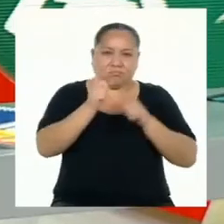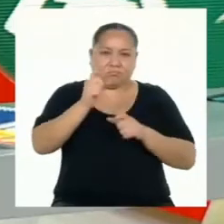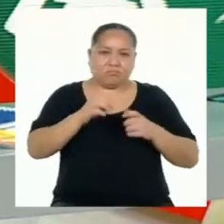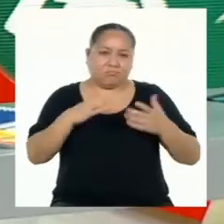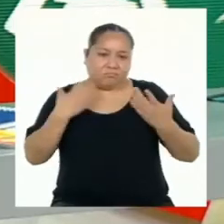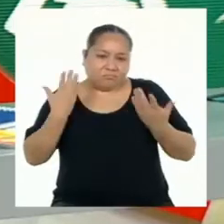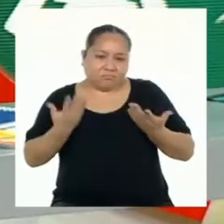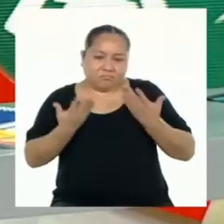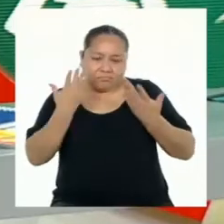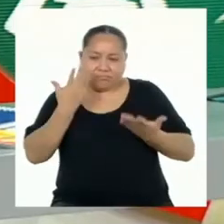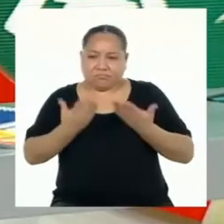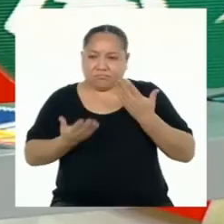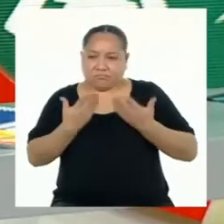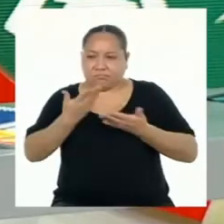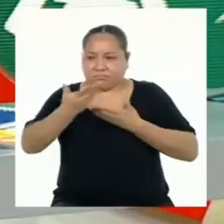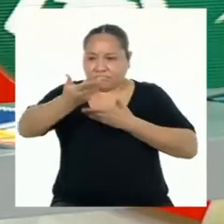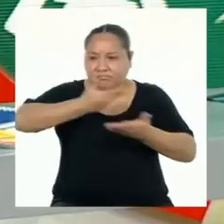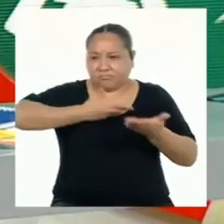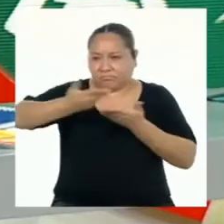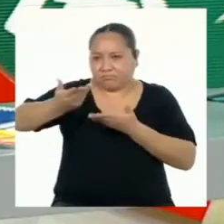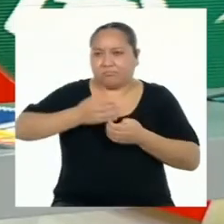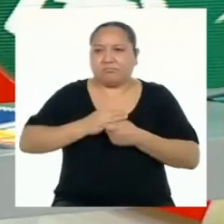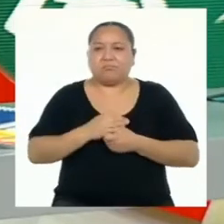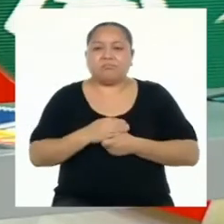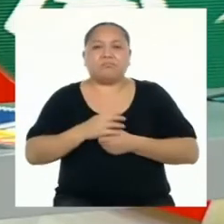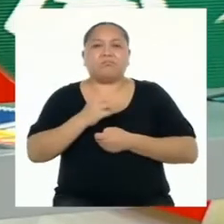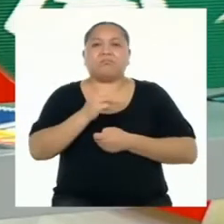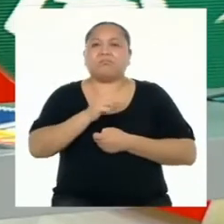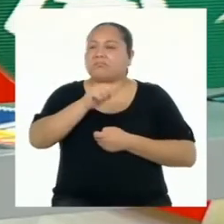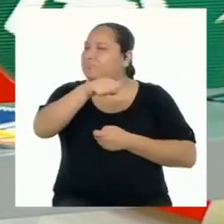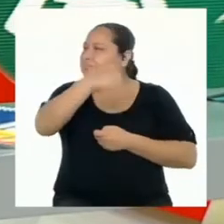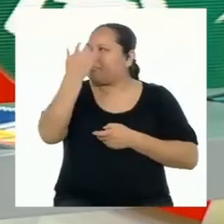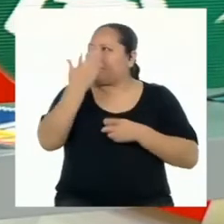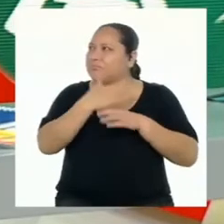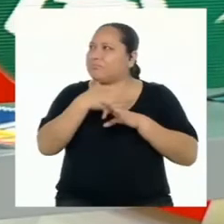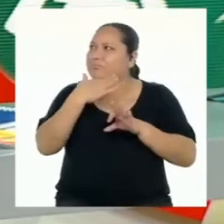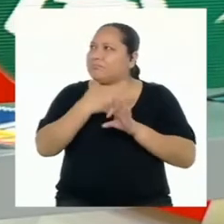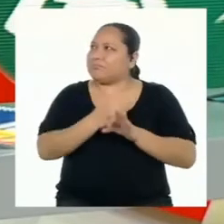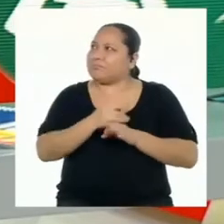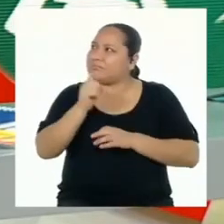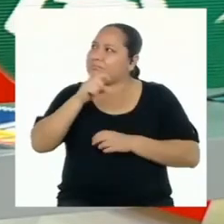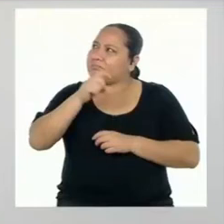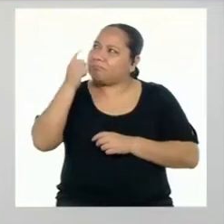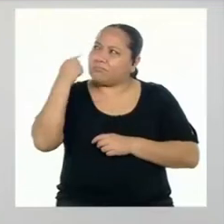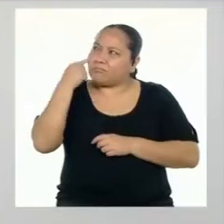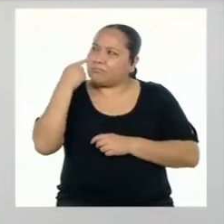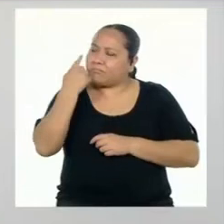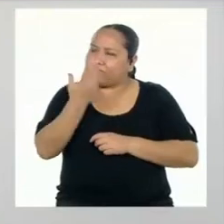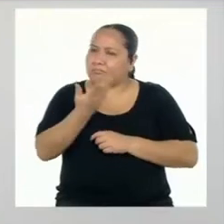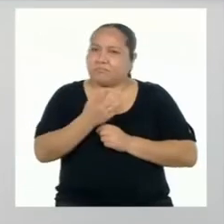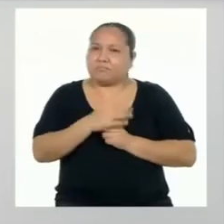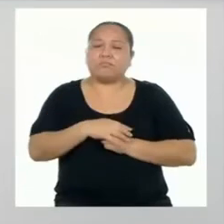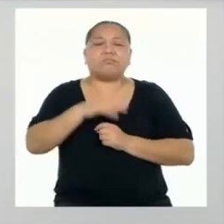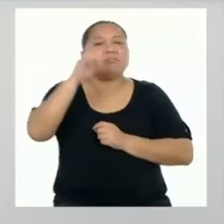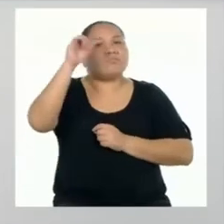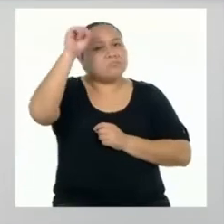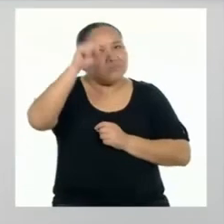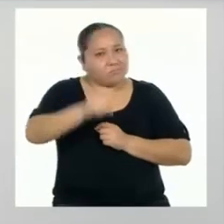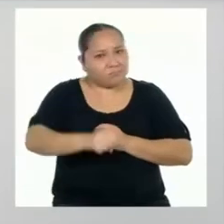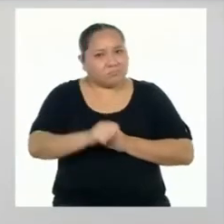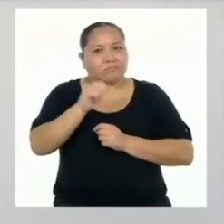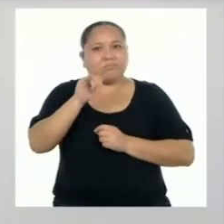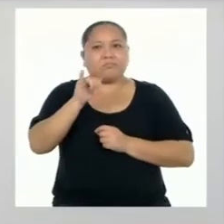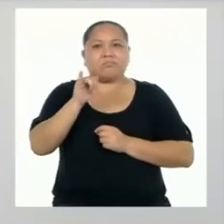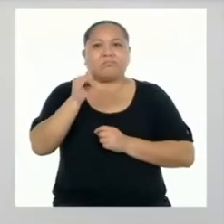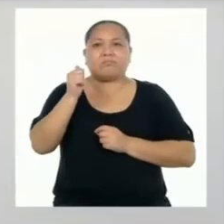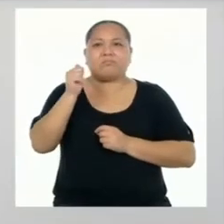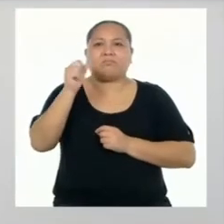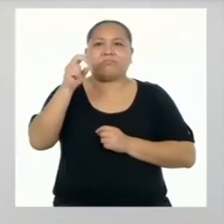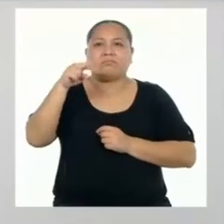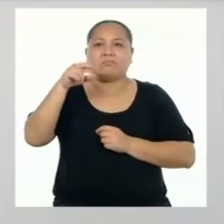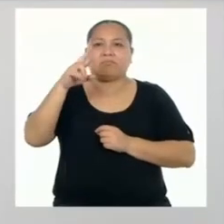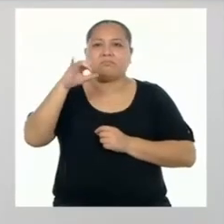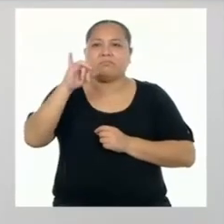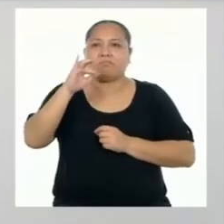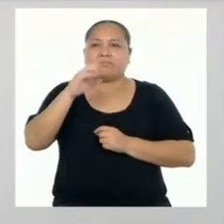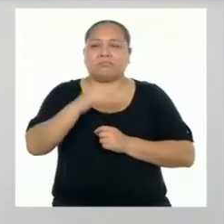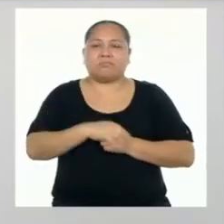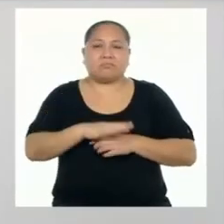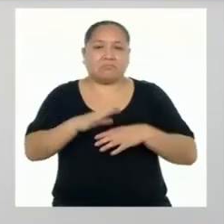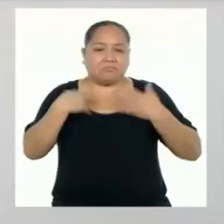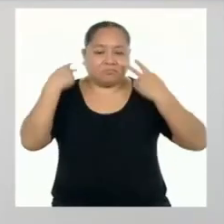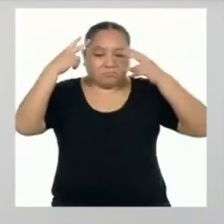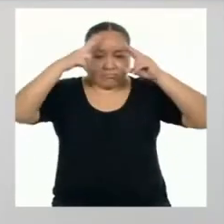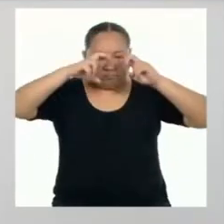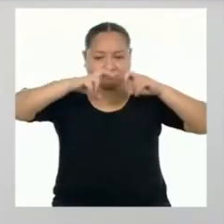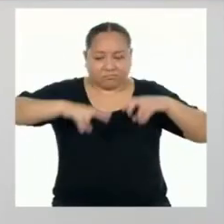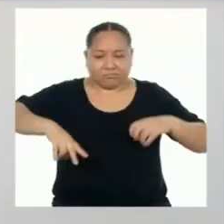con las que nos relacionemos. ¿Hay alguna otra estrategia que debamos conocer? Claro que sí, Yanira. Podemos empezar